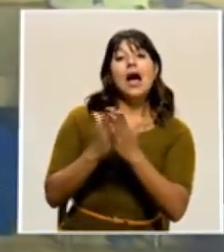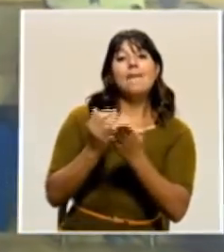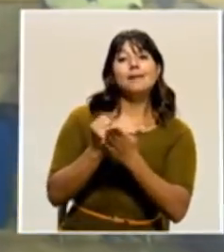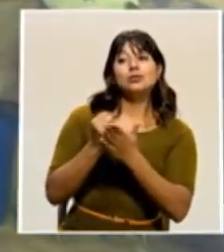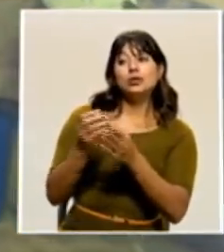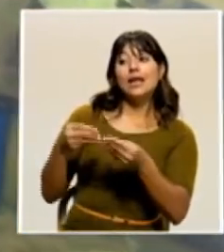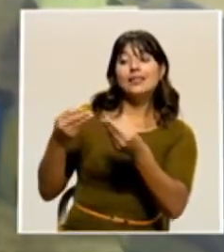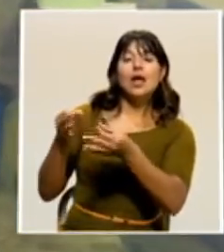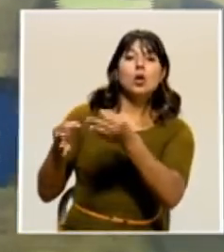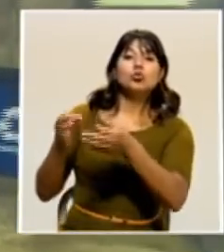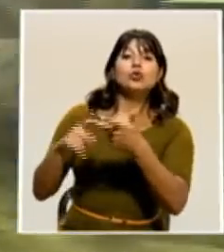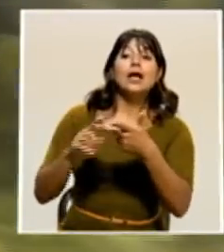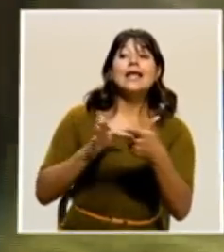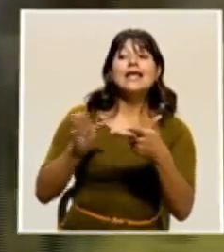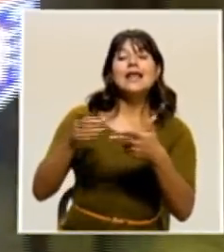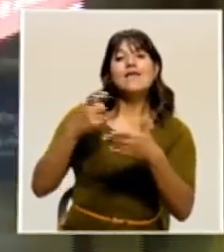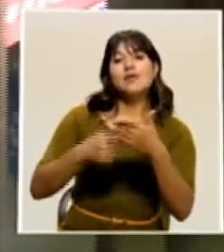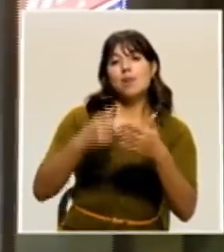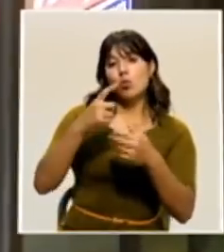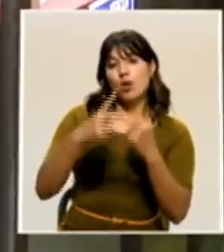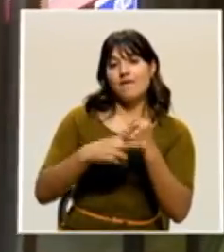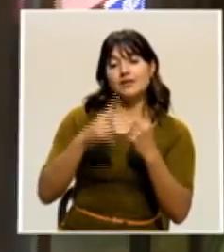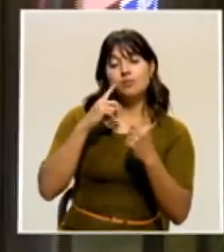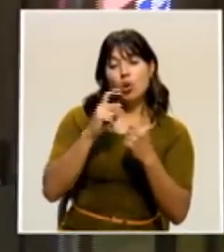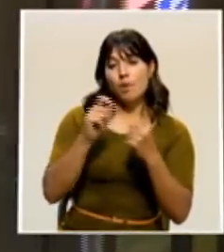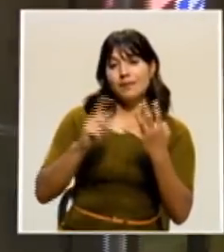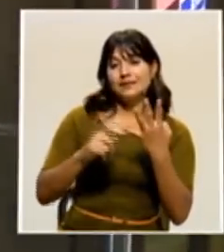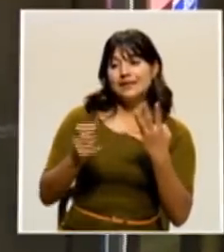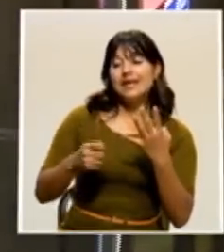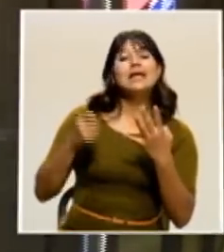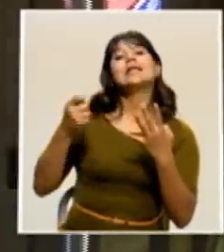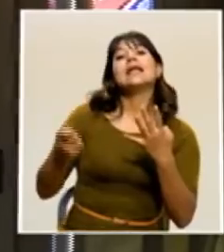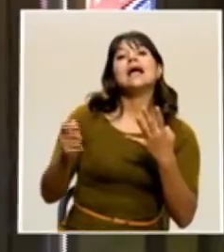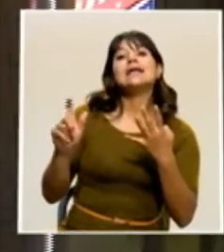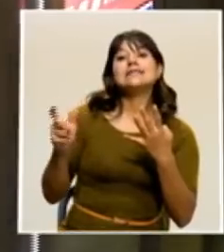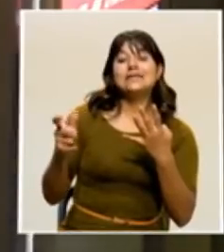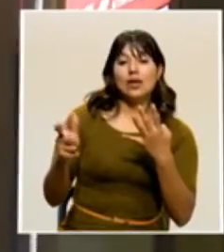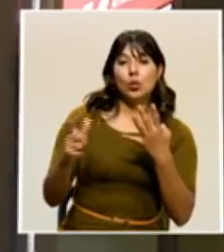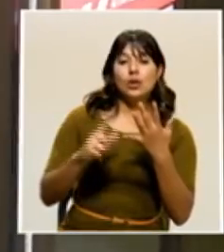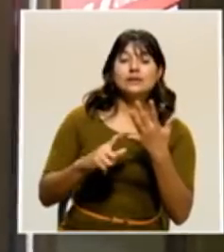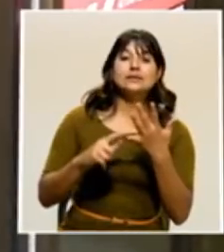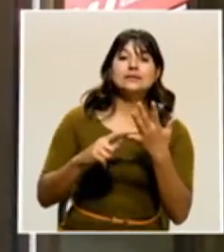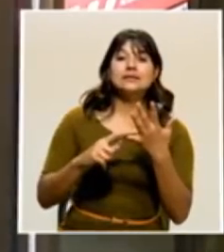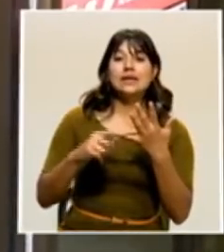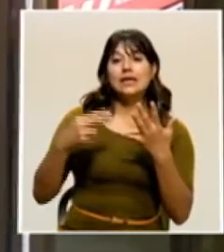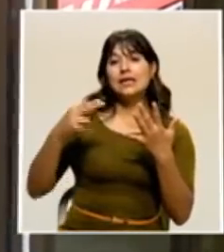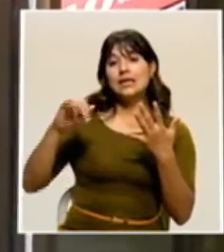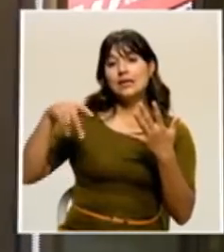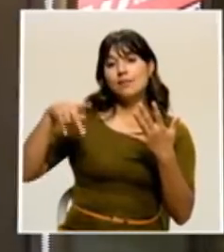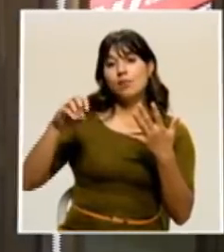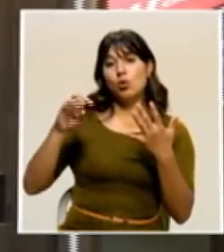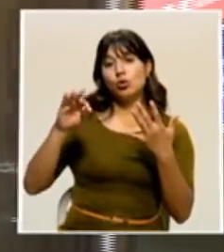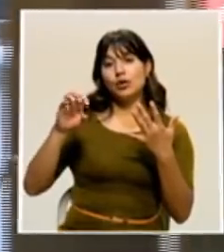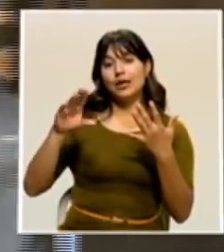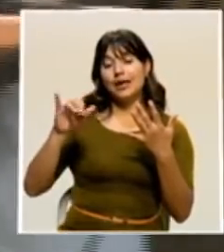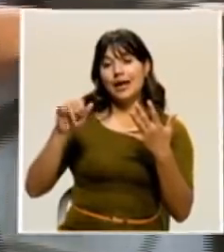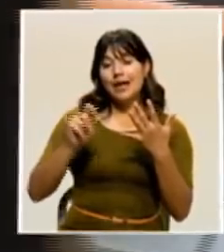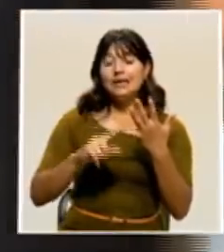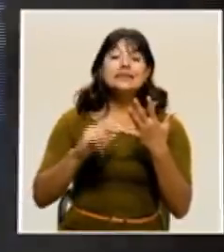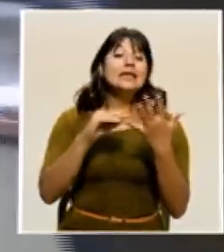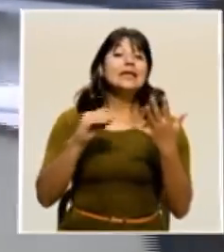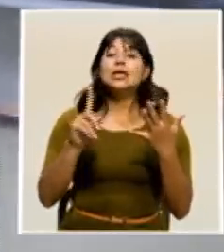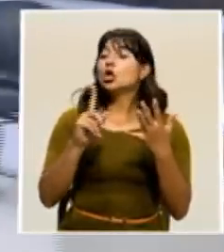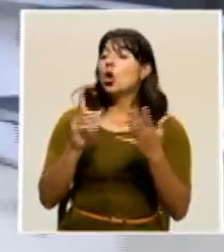penal, firmar una vez al mes, entregar cédulas hipotecarias al juzgado penal y abstenerse de acercarse, molestar, intimidar o